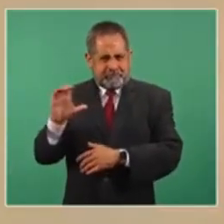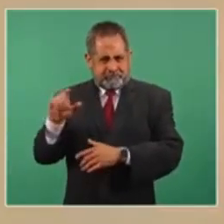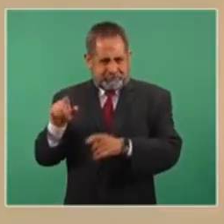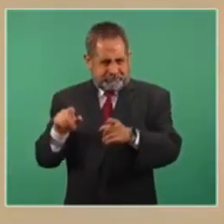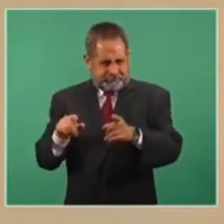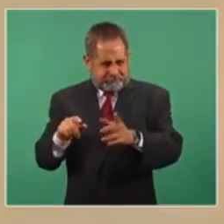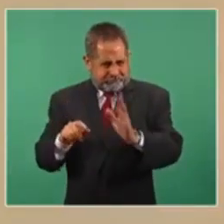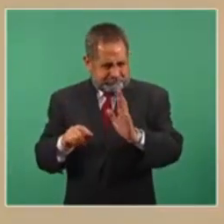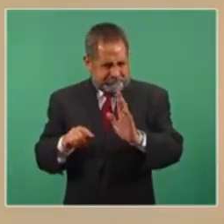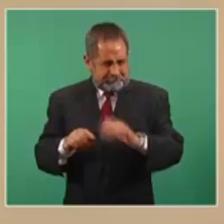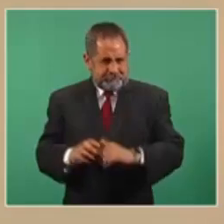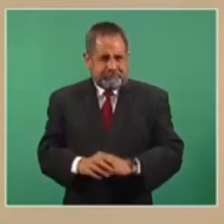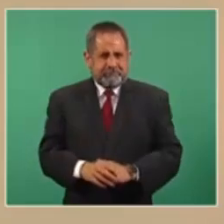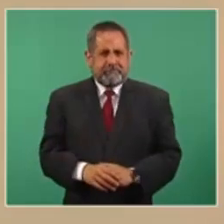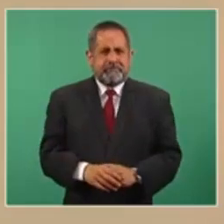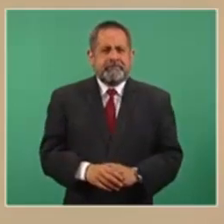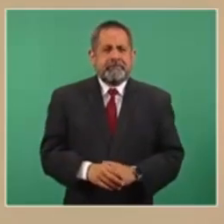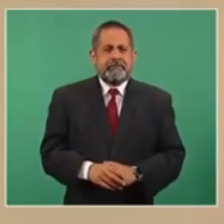con